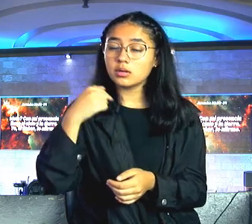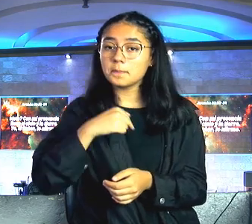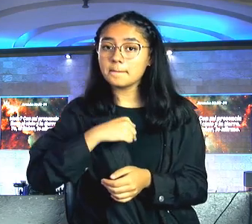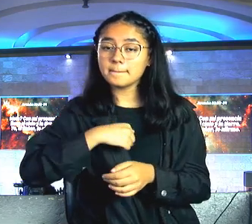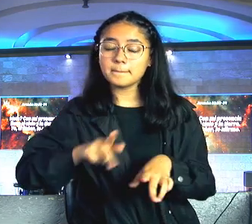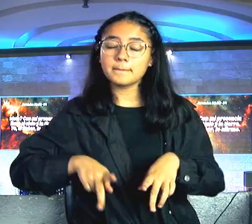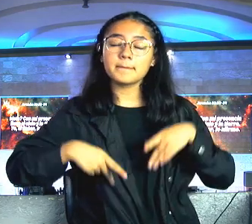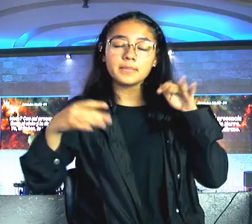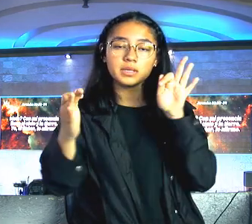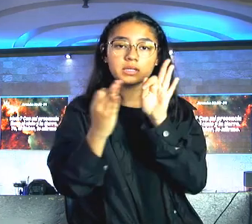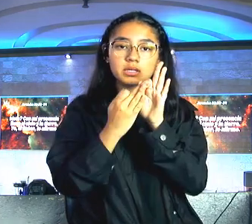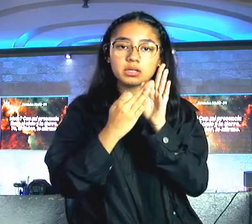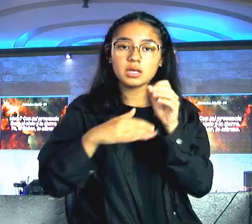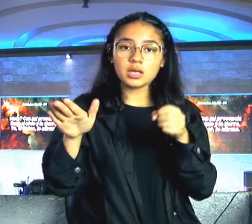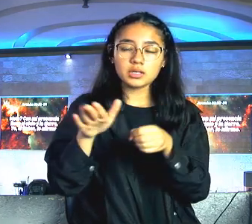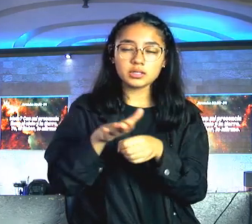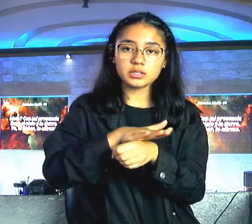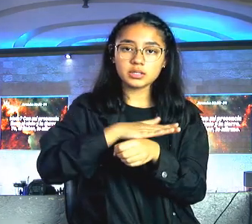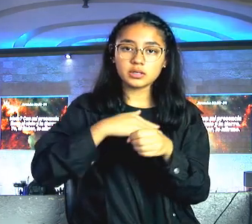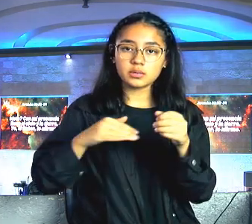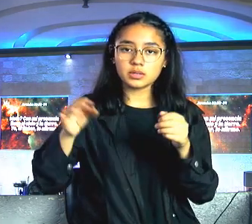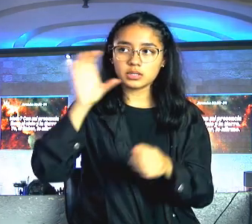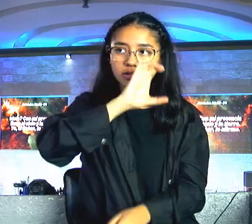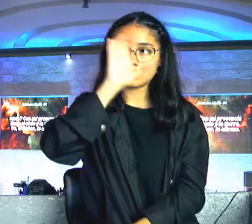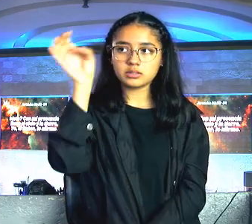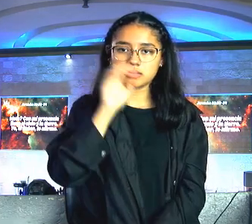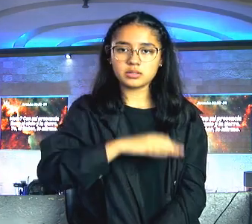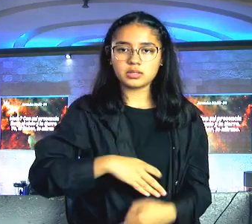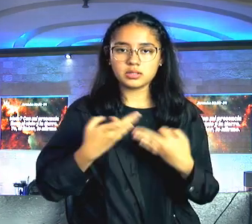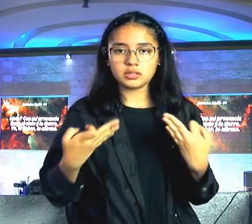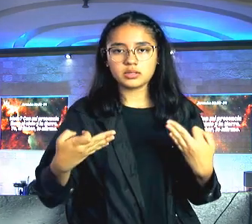tierra, yo, el Señor, lo afirmo.